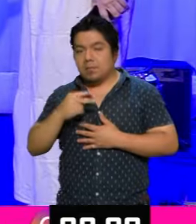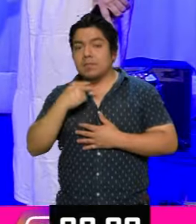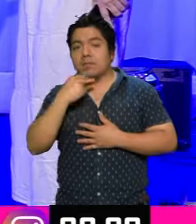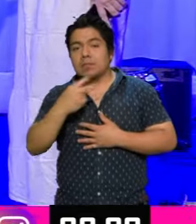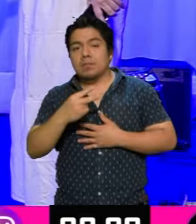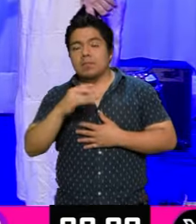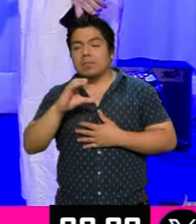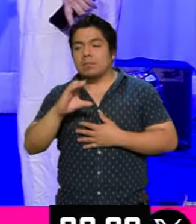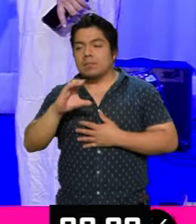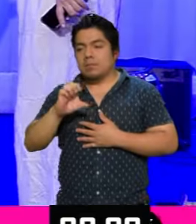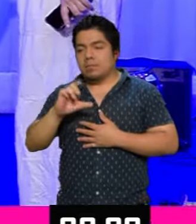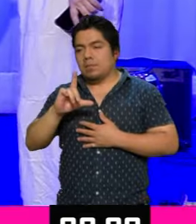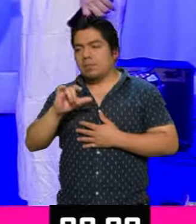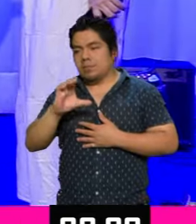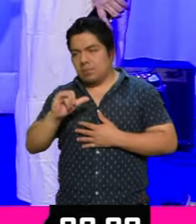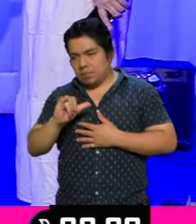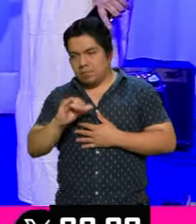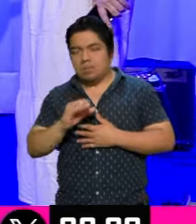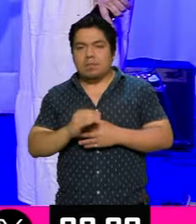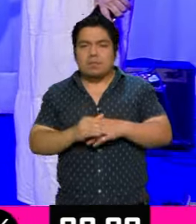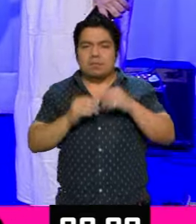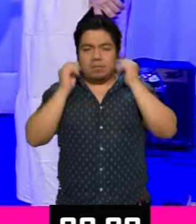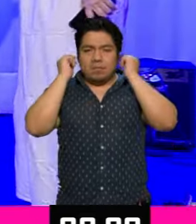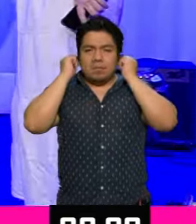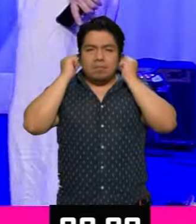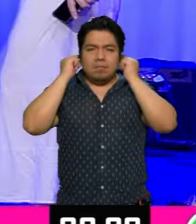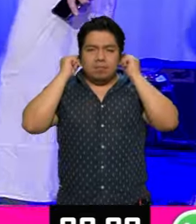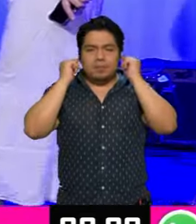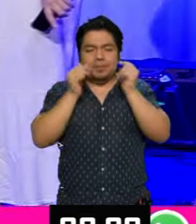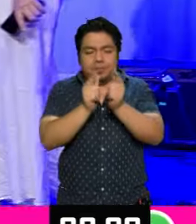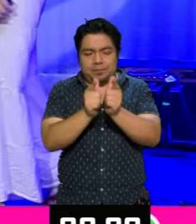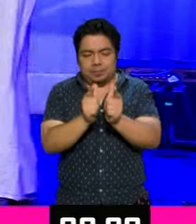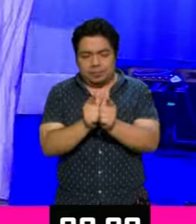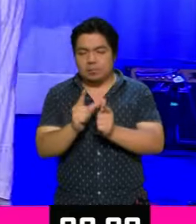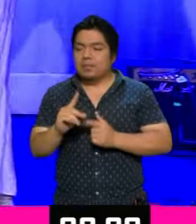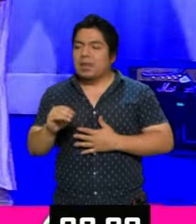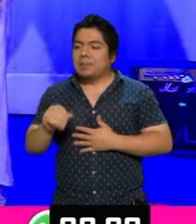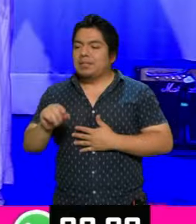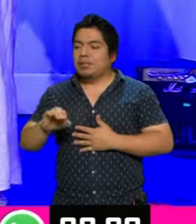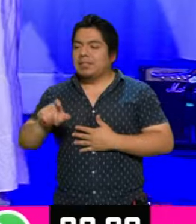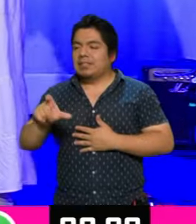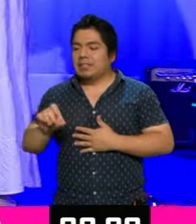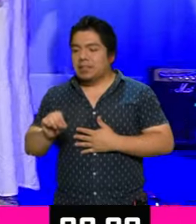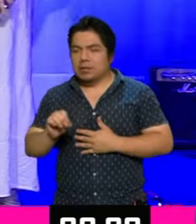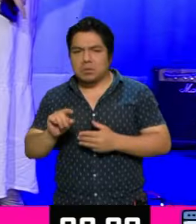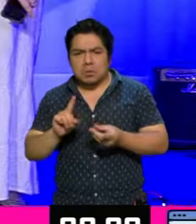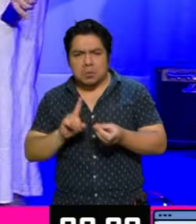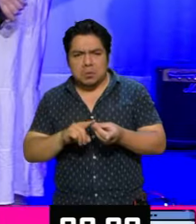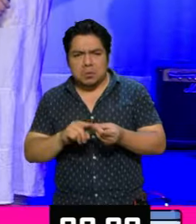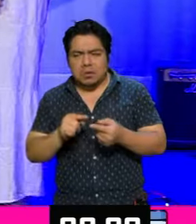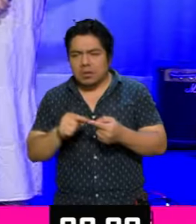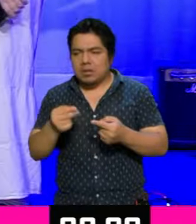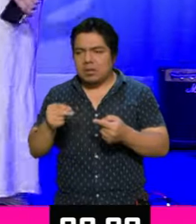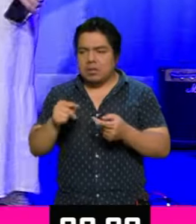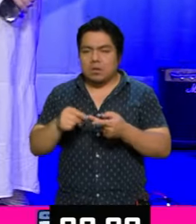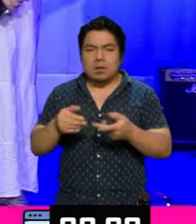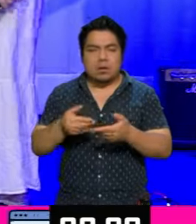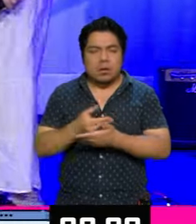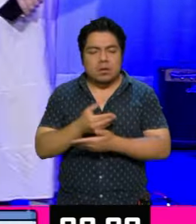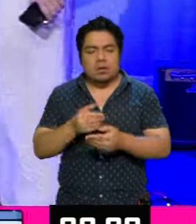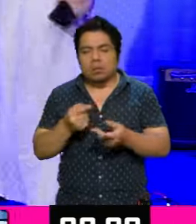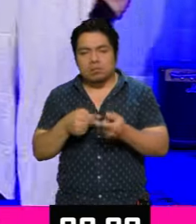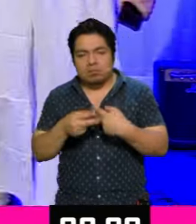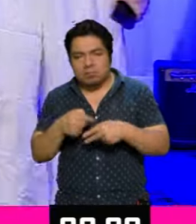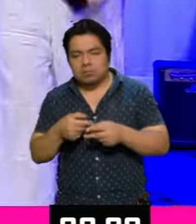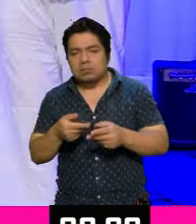Celic. Celic. ¿Cómo está Dimensión Exilio? Platíquenos un poquito de dónde vienen, de dónde el nombre, todo esto. ¿De dónde me Vamos a hacernos para acá